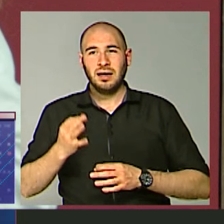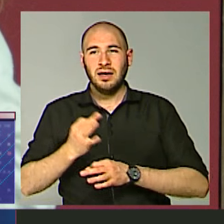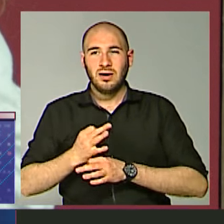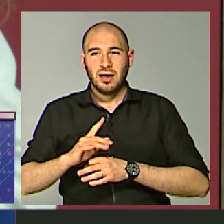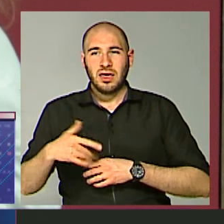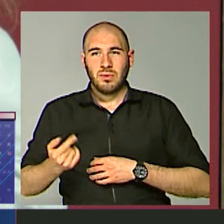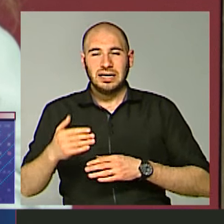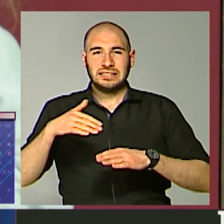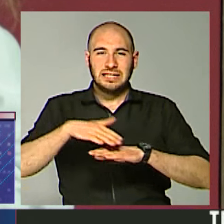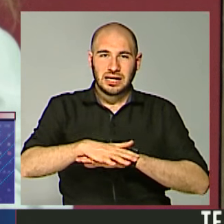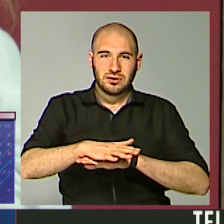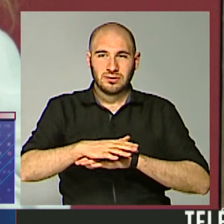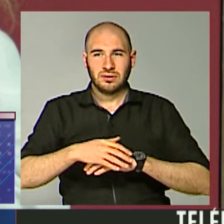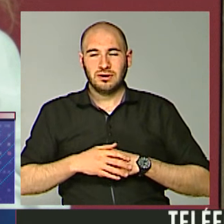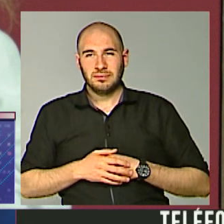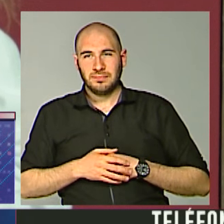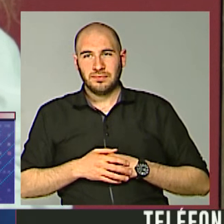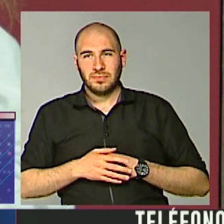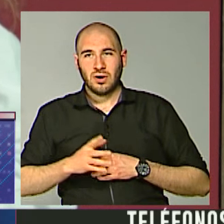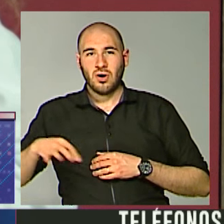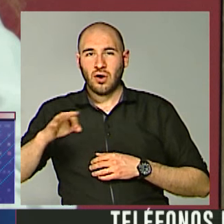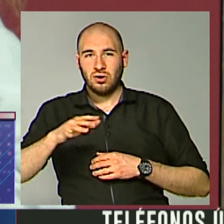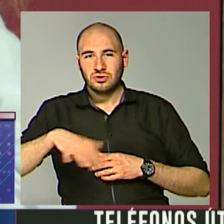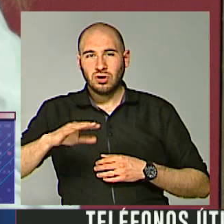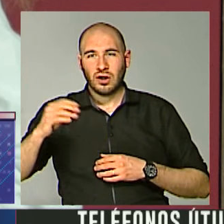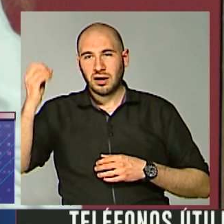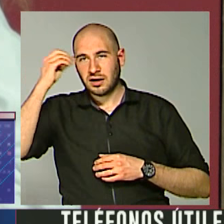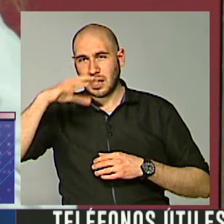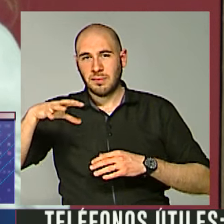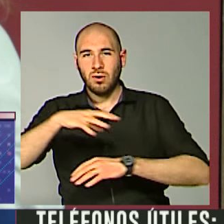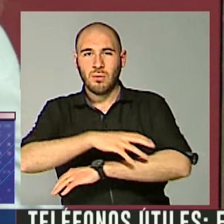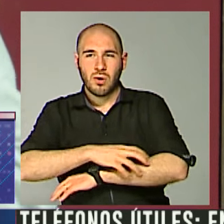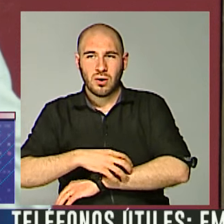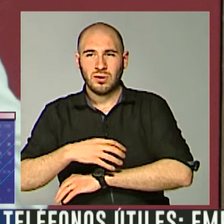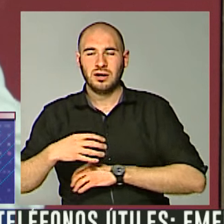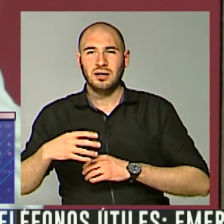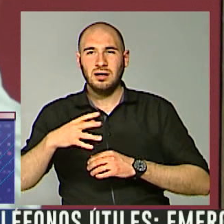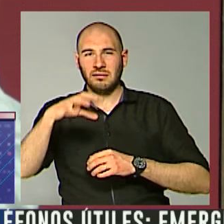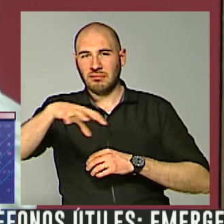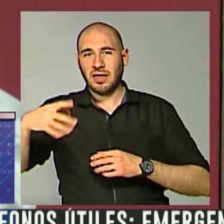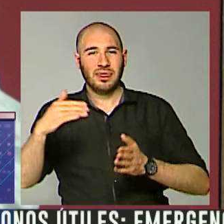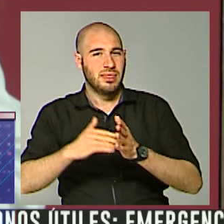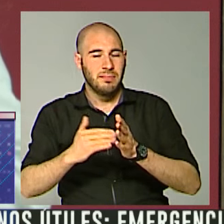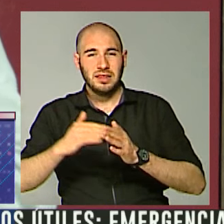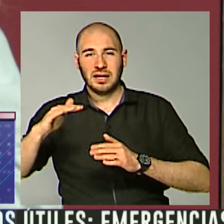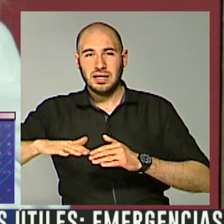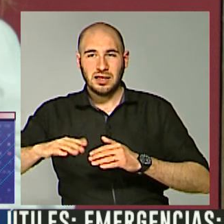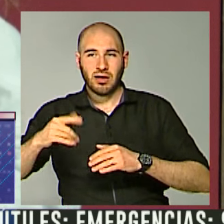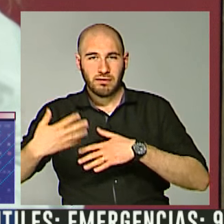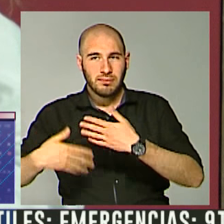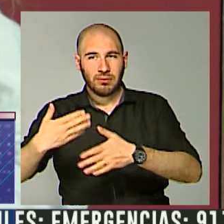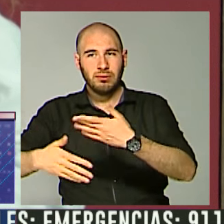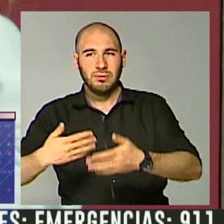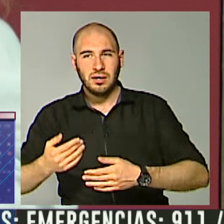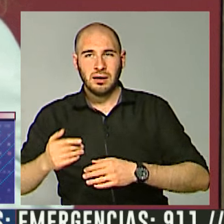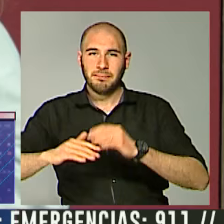está en el centro, en la zona urbano marginal o en qué zona está, es el niño cómo puede ir evolucionando un